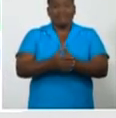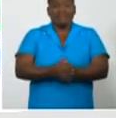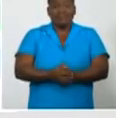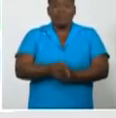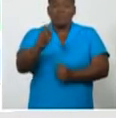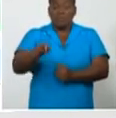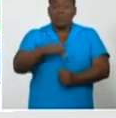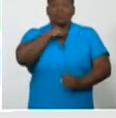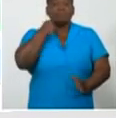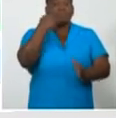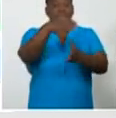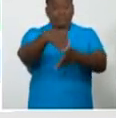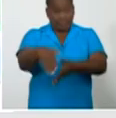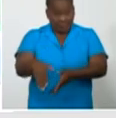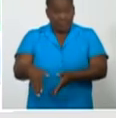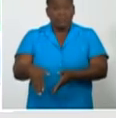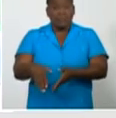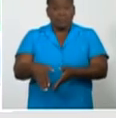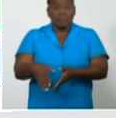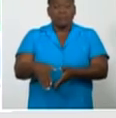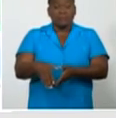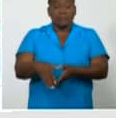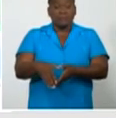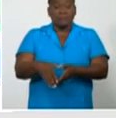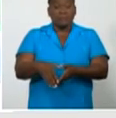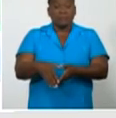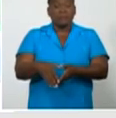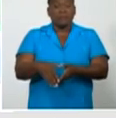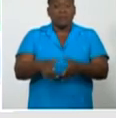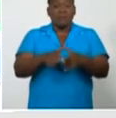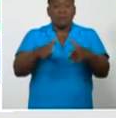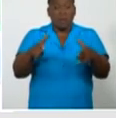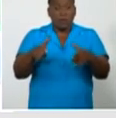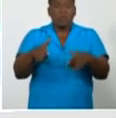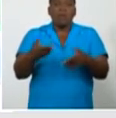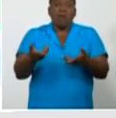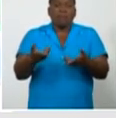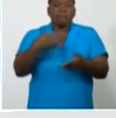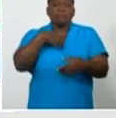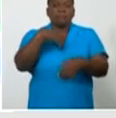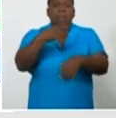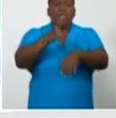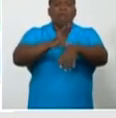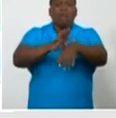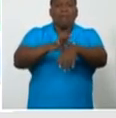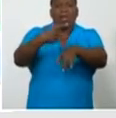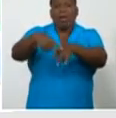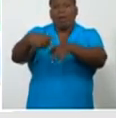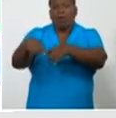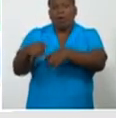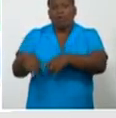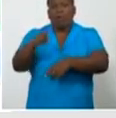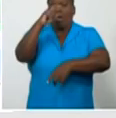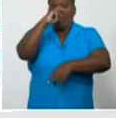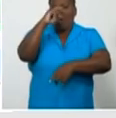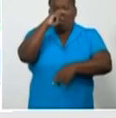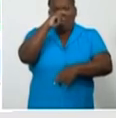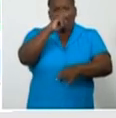fallezcan, algunos, la mayor parte con comorbilidades y con edades elevadas, pero